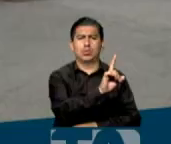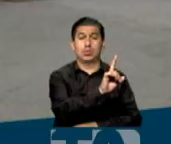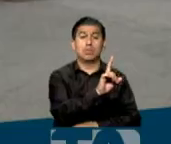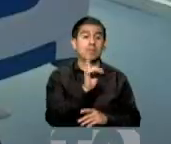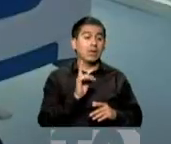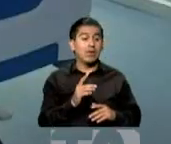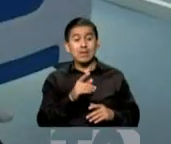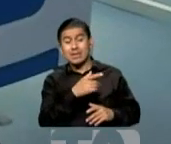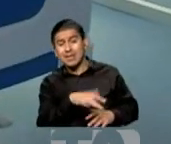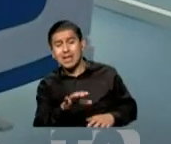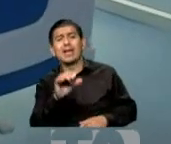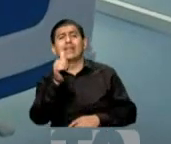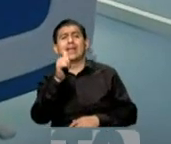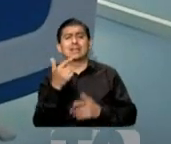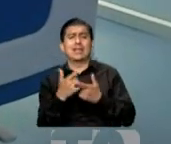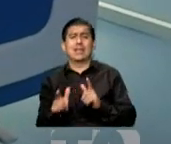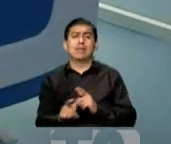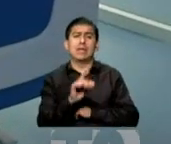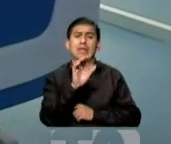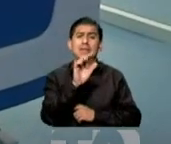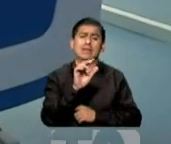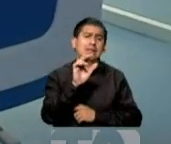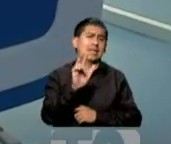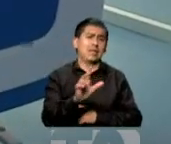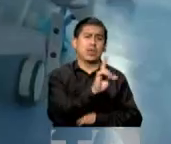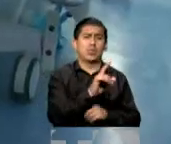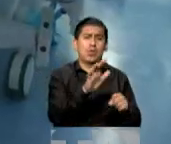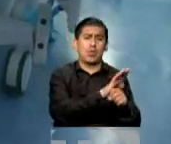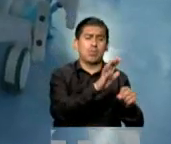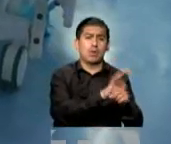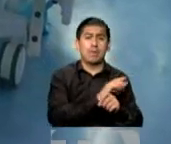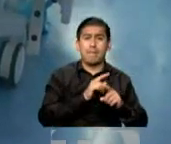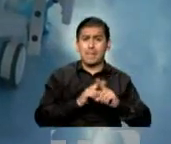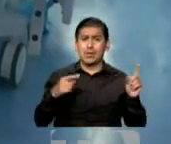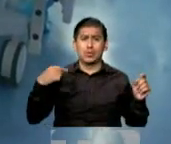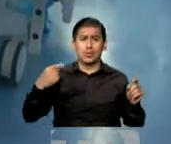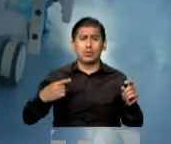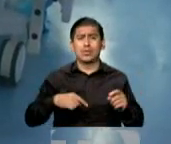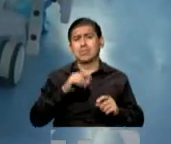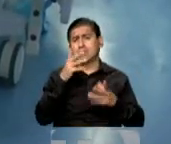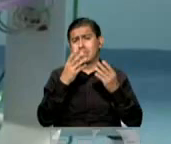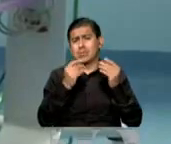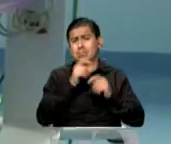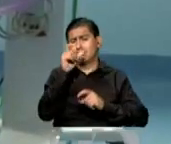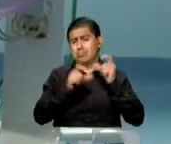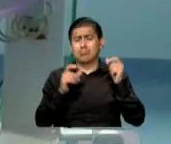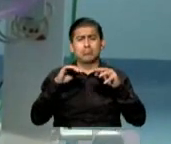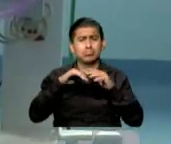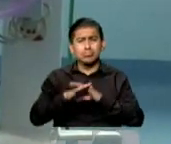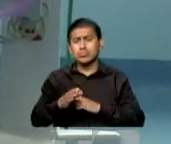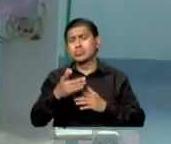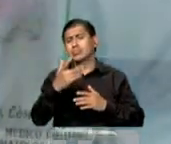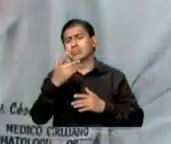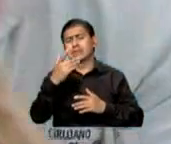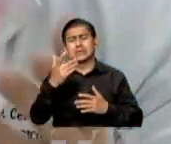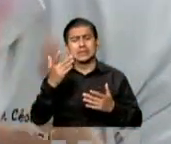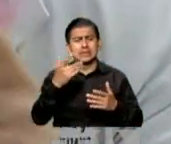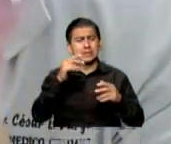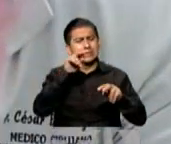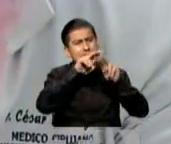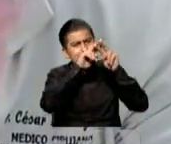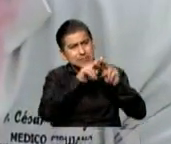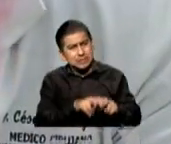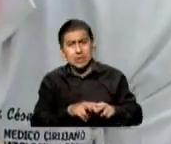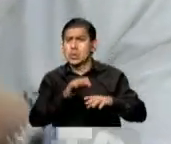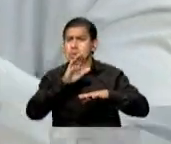están desocupadas. Y diariamente se reciben al menos 50 pacientes con sintomatología en emergencia, de los que 10 se quedan internados. Por